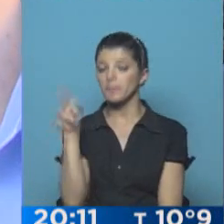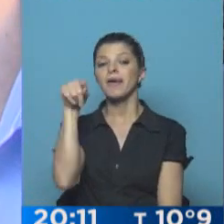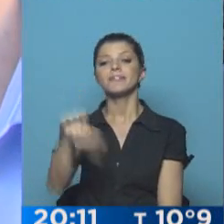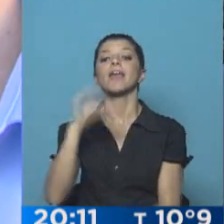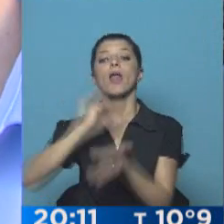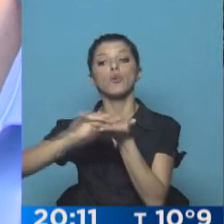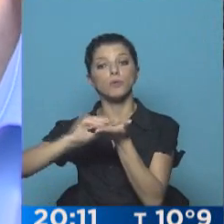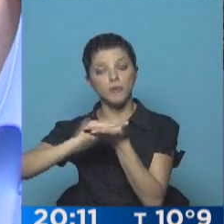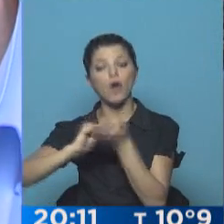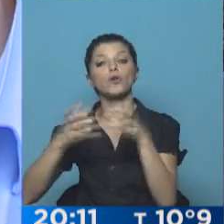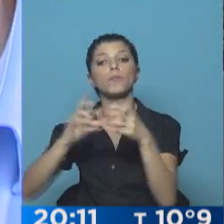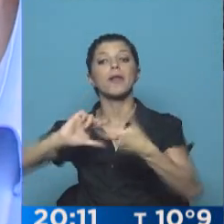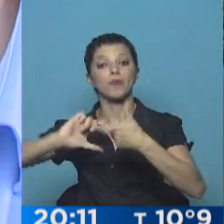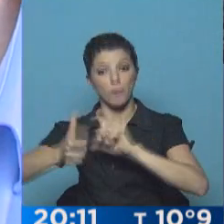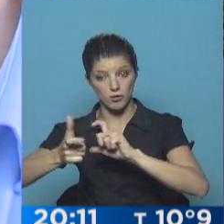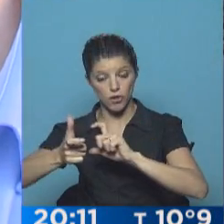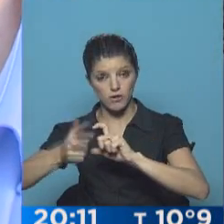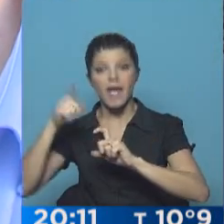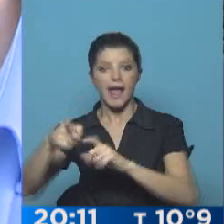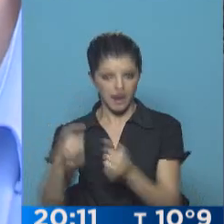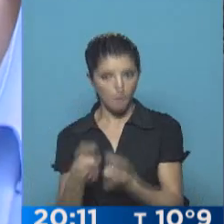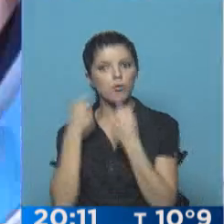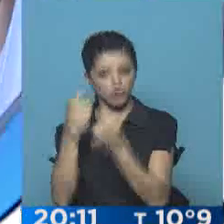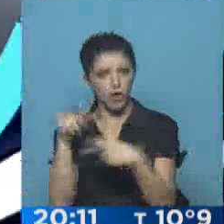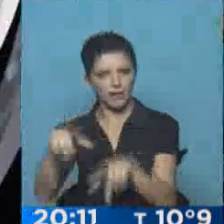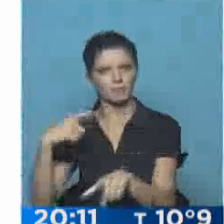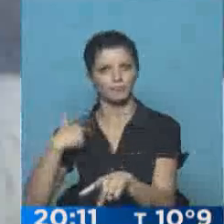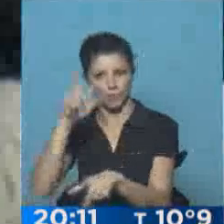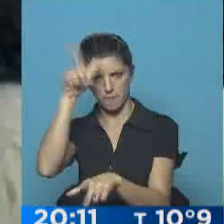Frente Renovador, Facundo Moyano, defendió la iniciativa.